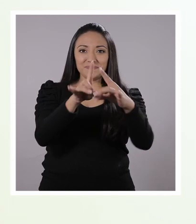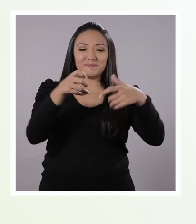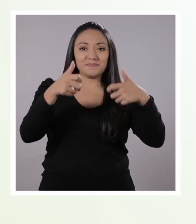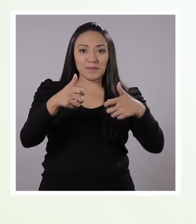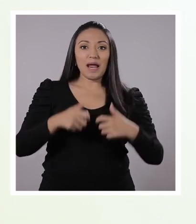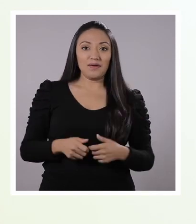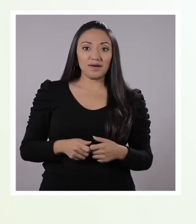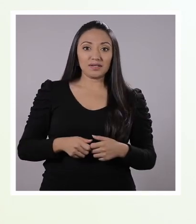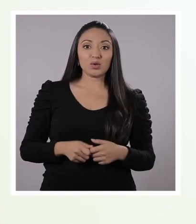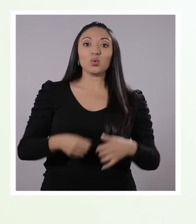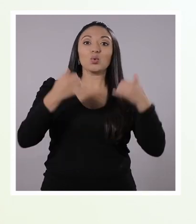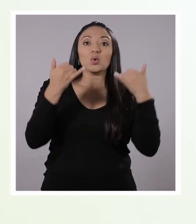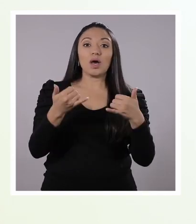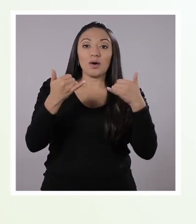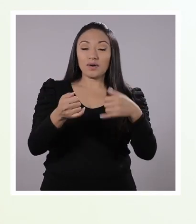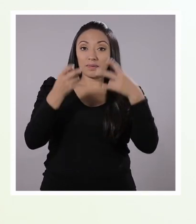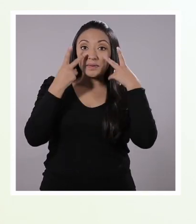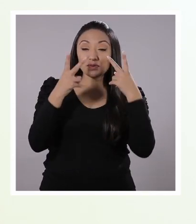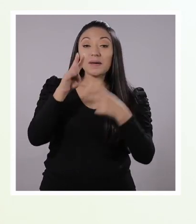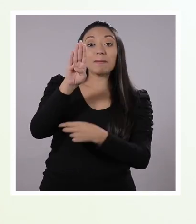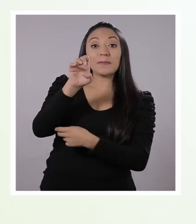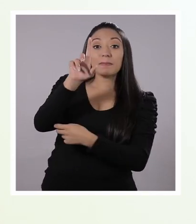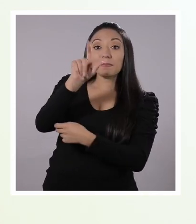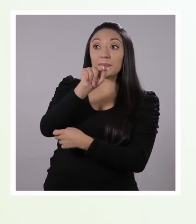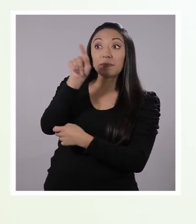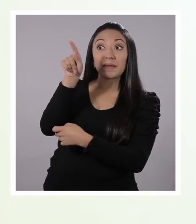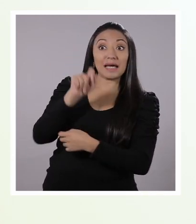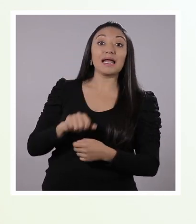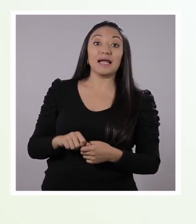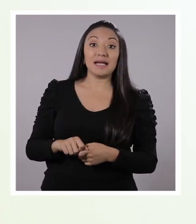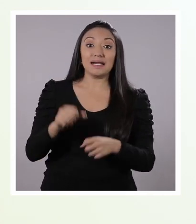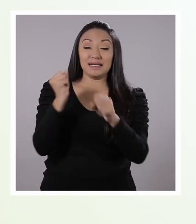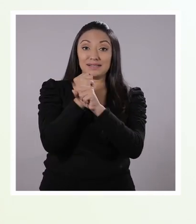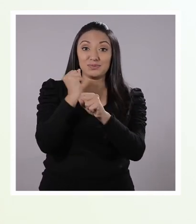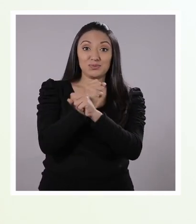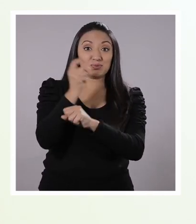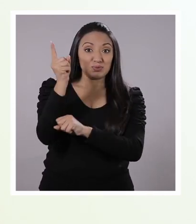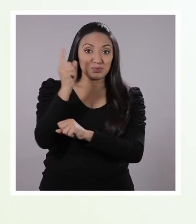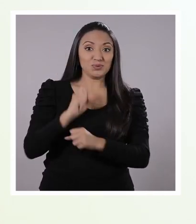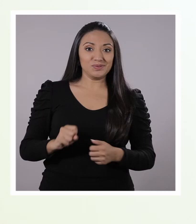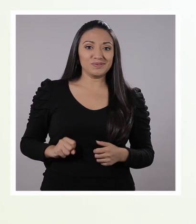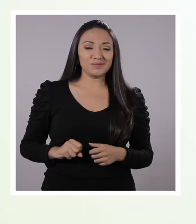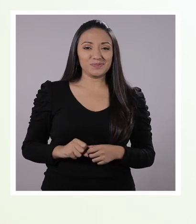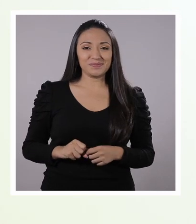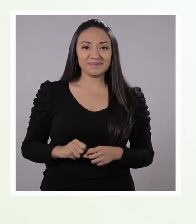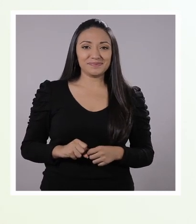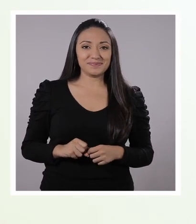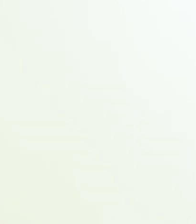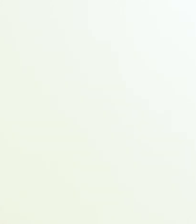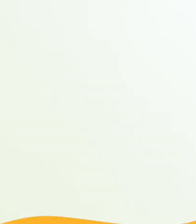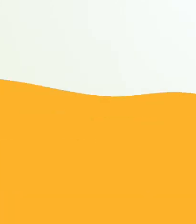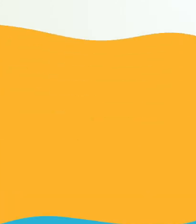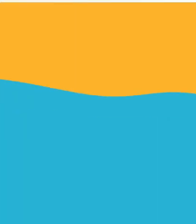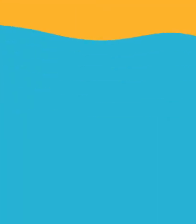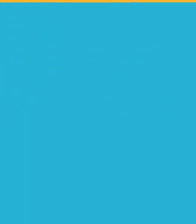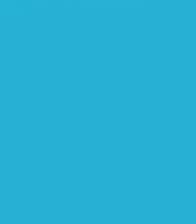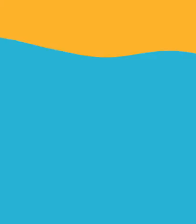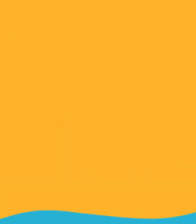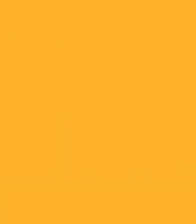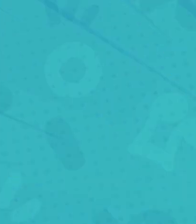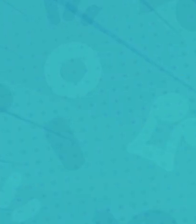Excelente, chicos. Ahora, ¿qué les parece si vamos a ver cómo le está yendo a Bella con sus diferentes ritmos y su partitura de cubiertos?